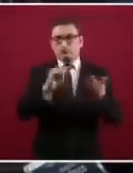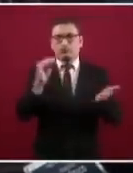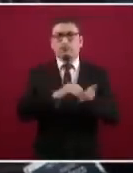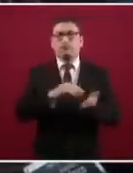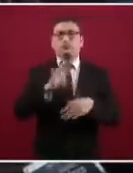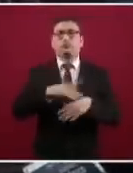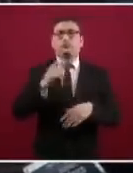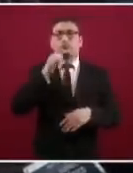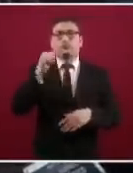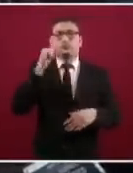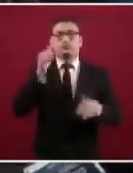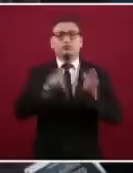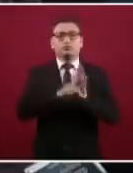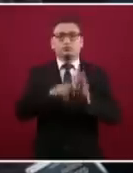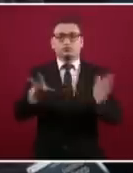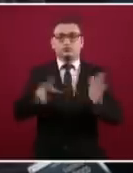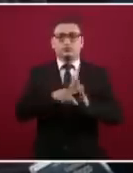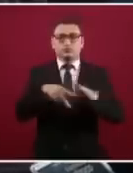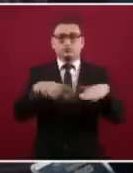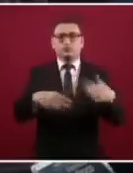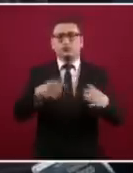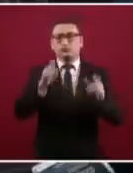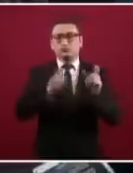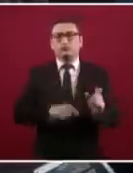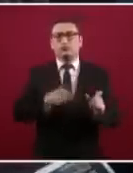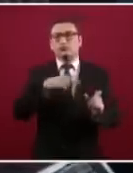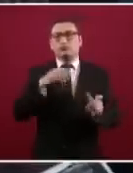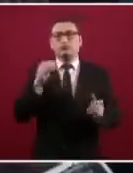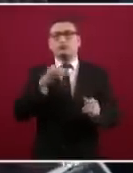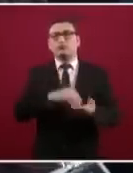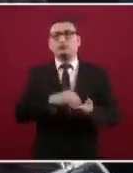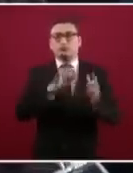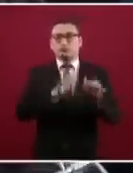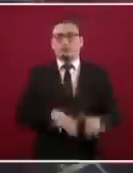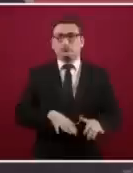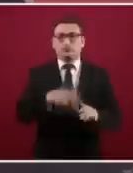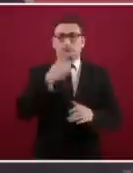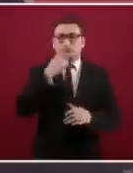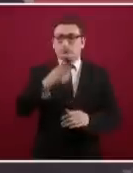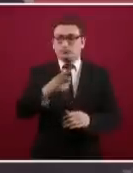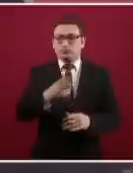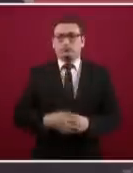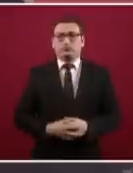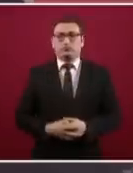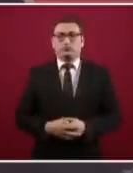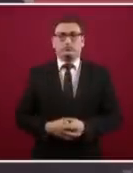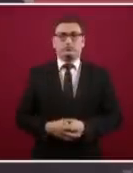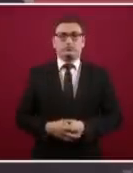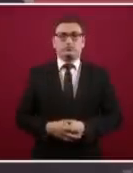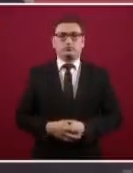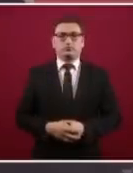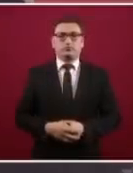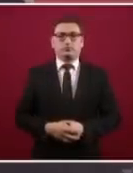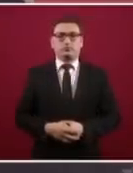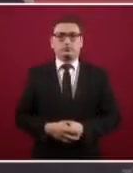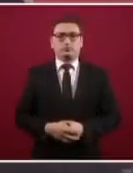una columna periodística reportaba que pues había como pues un